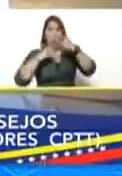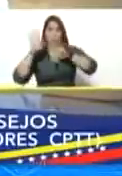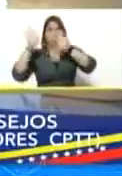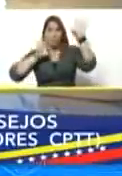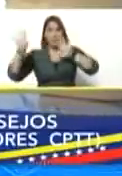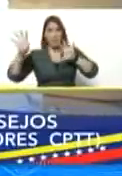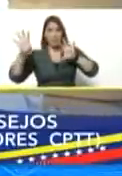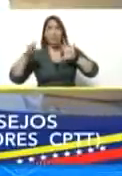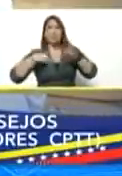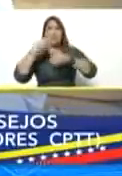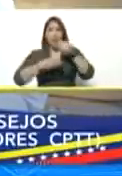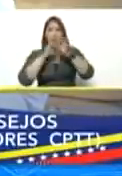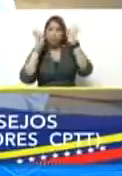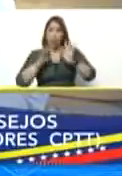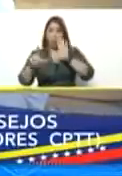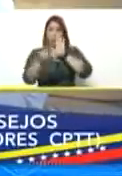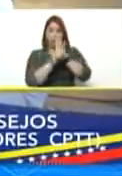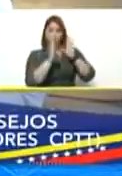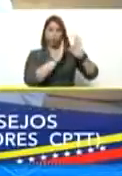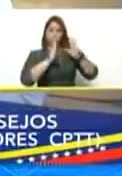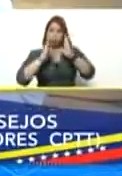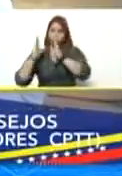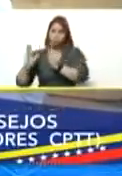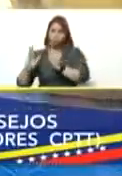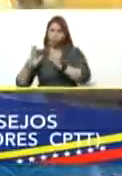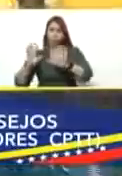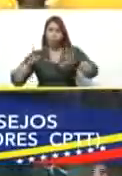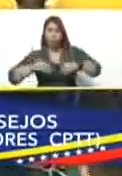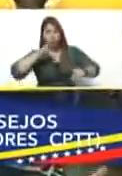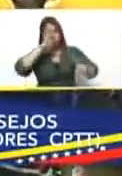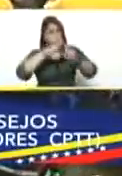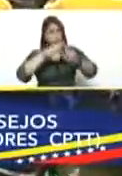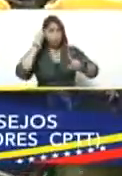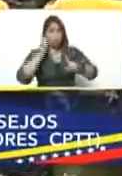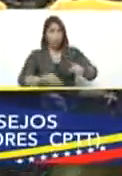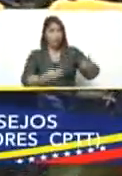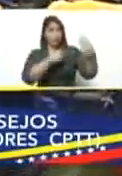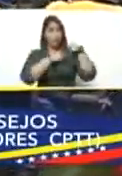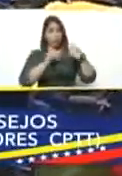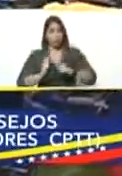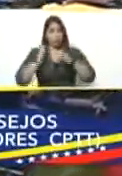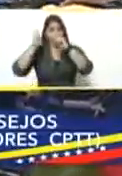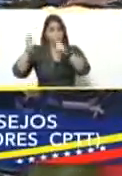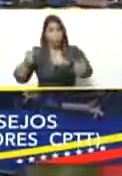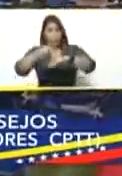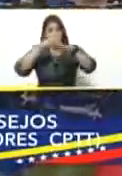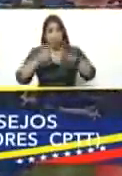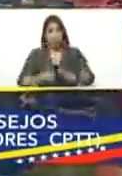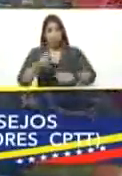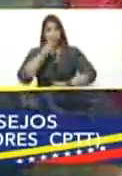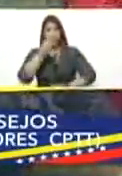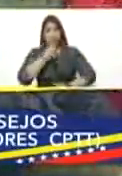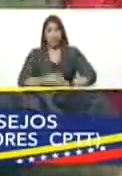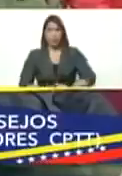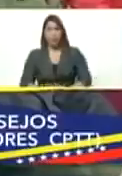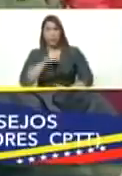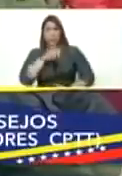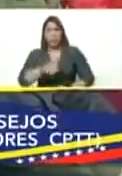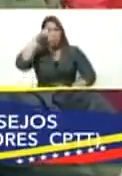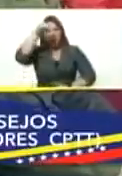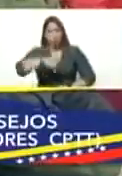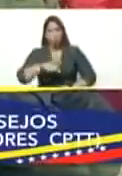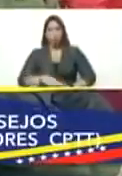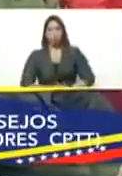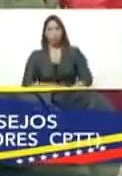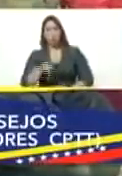legal, organizada. Tome cartas en el asunto. Ministro de Artillería, le informa hoy inmediatamente